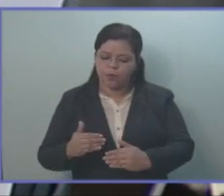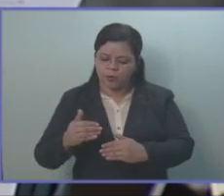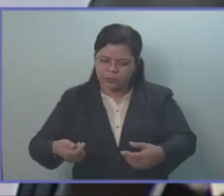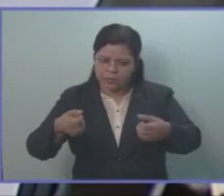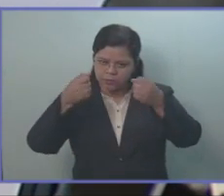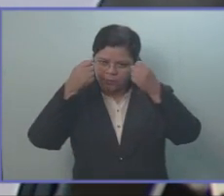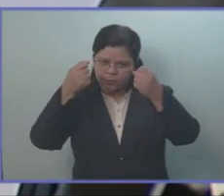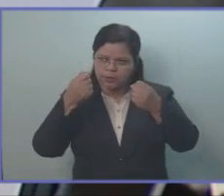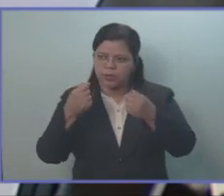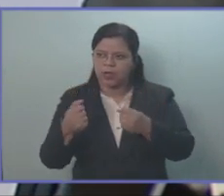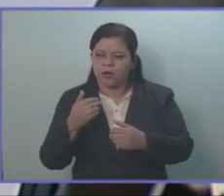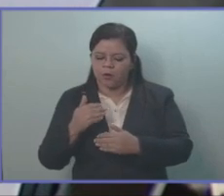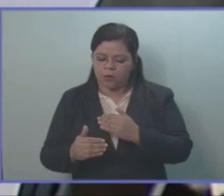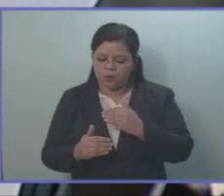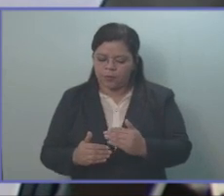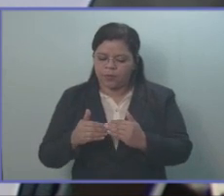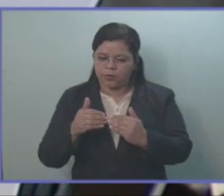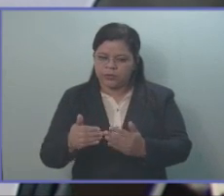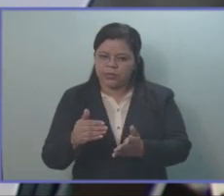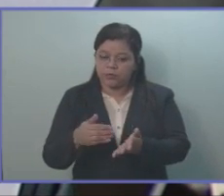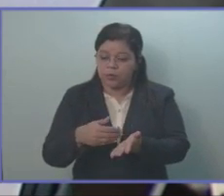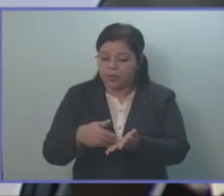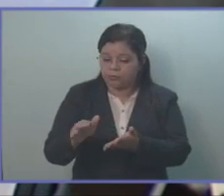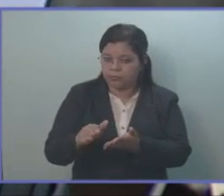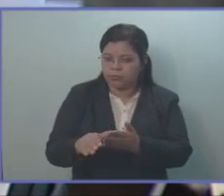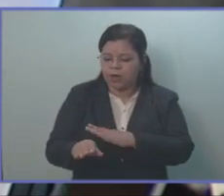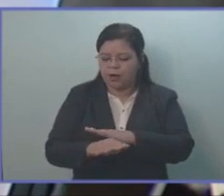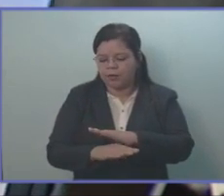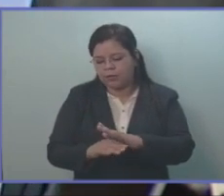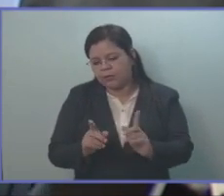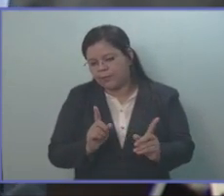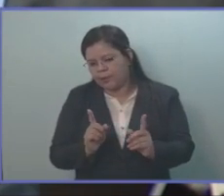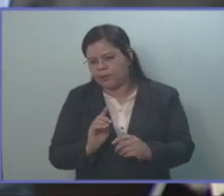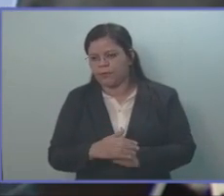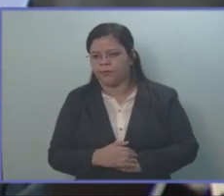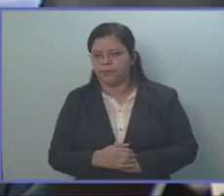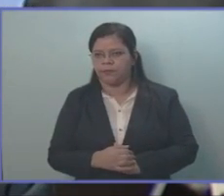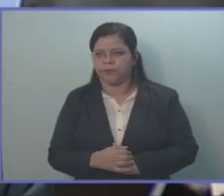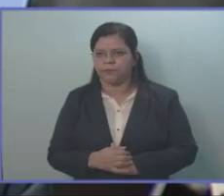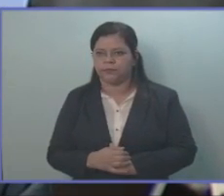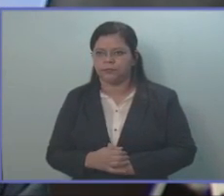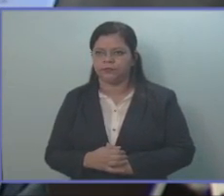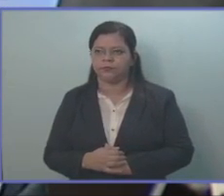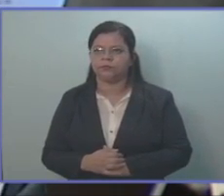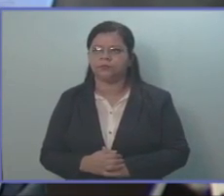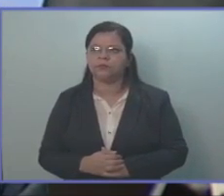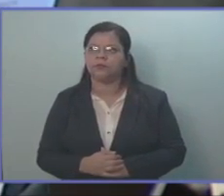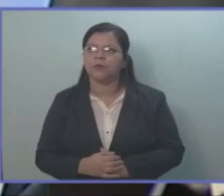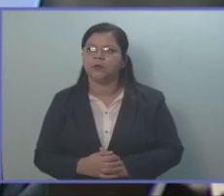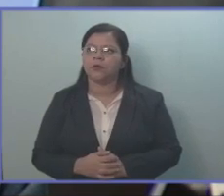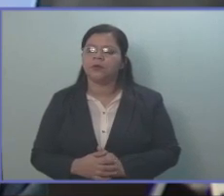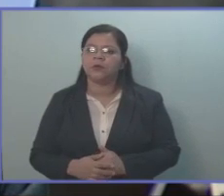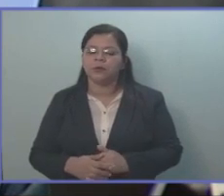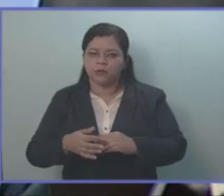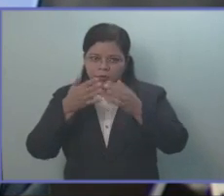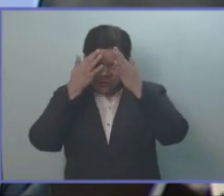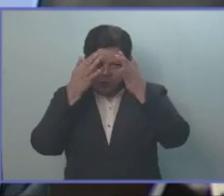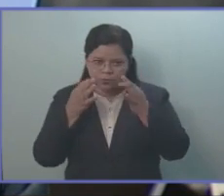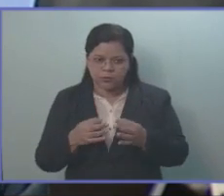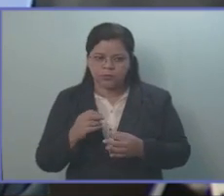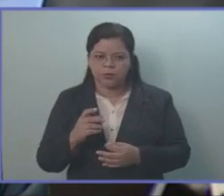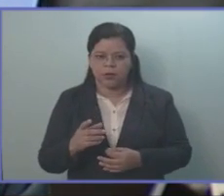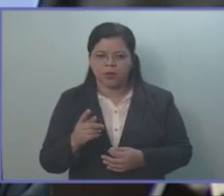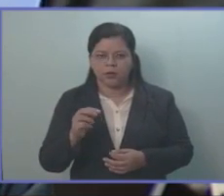del procedimiento de destitución según sea el caso. Disposición transitoria.